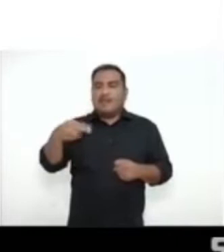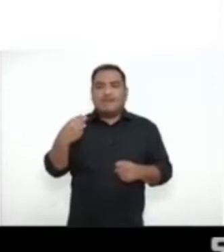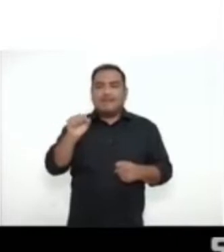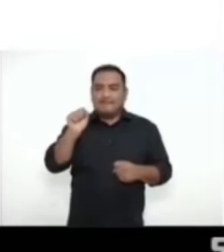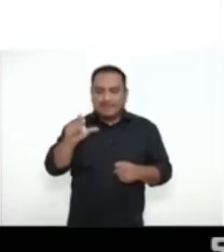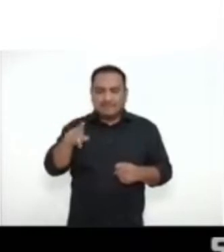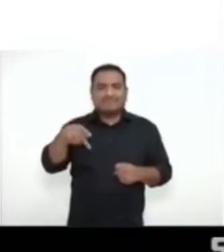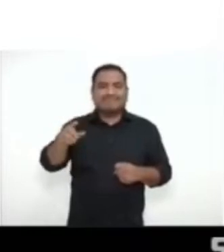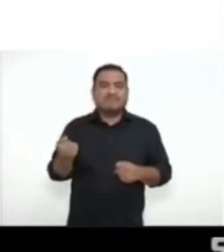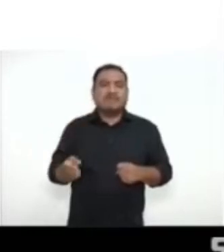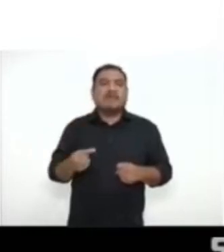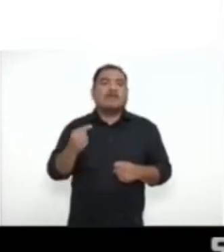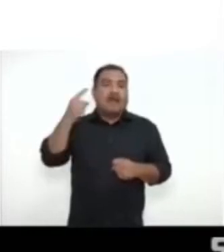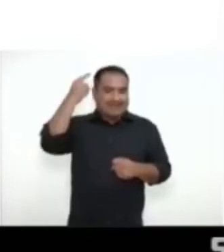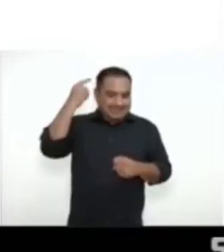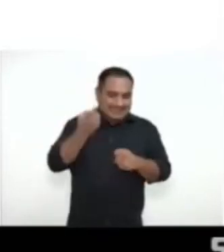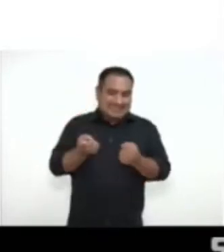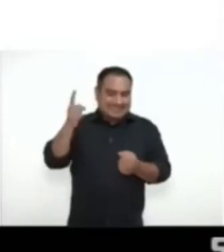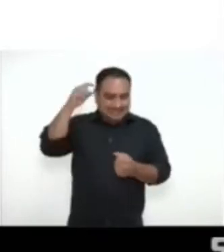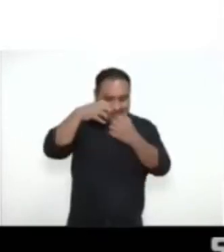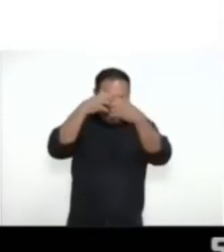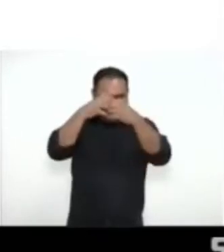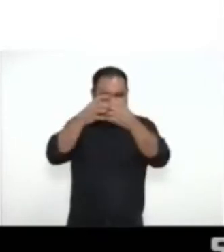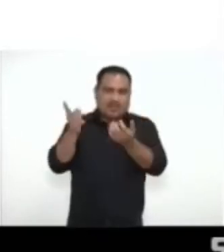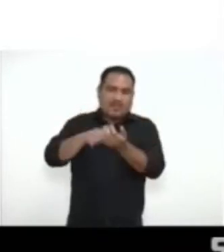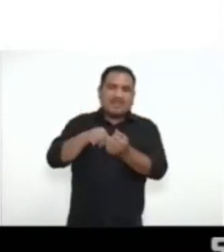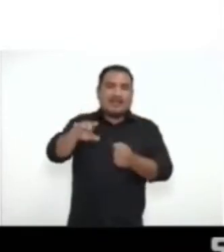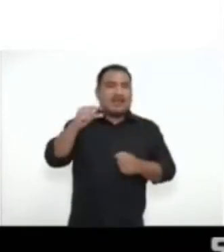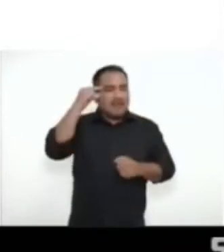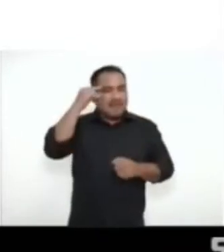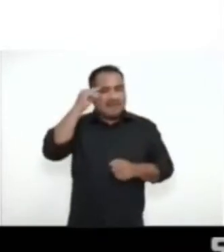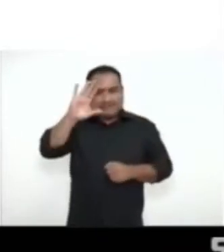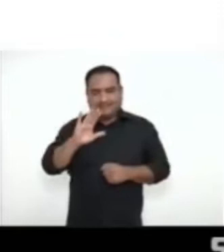amígdala, que está dentro de nuestro cerebro, es una almendrita.